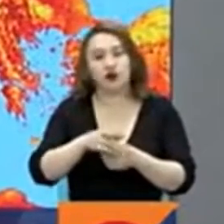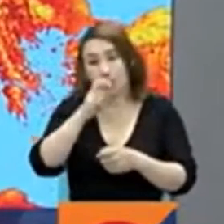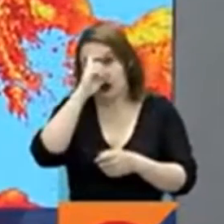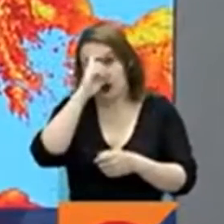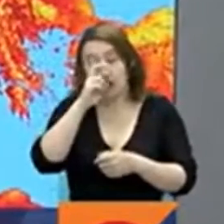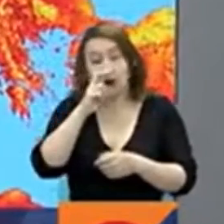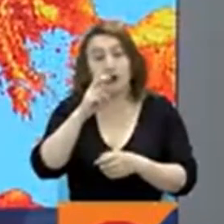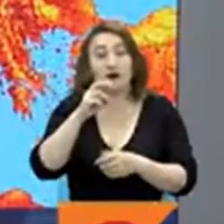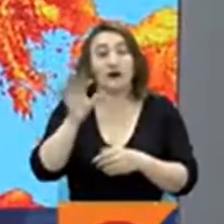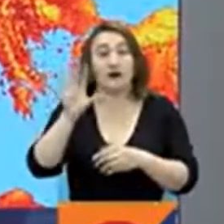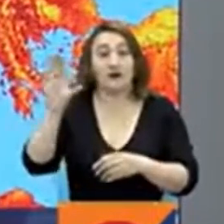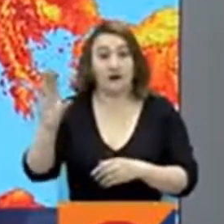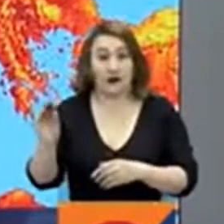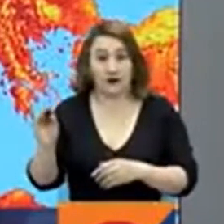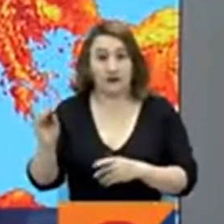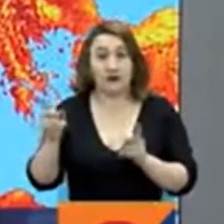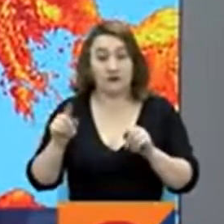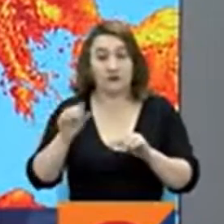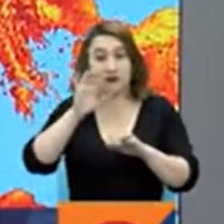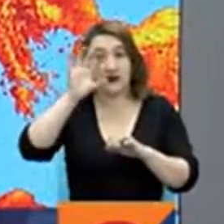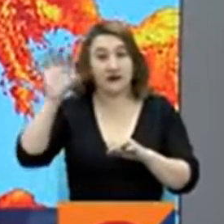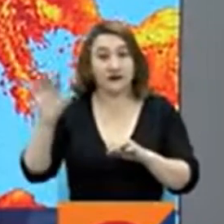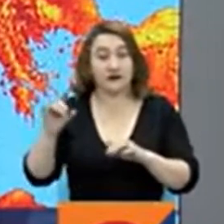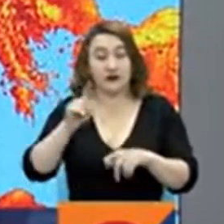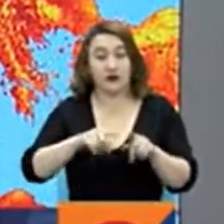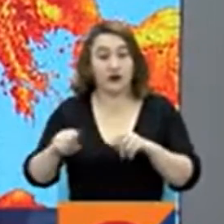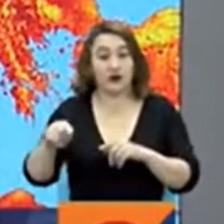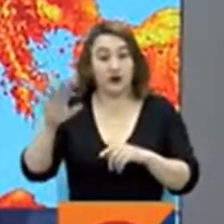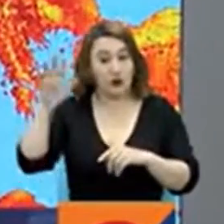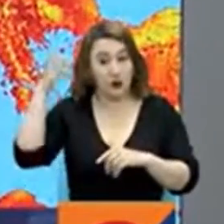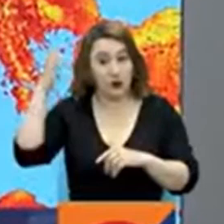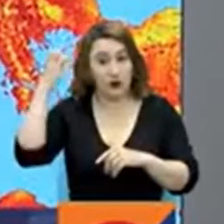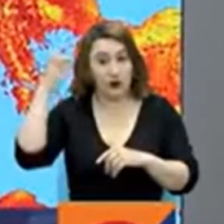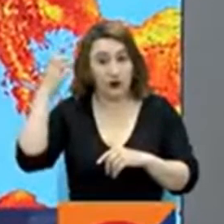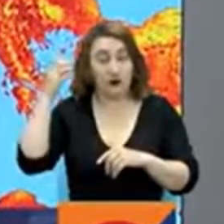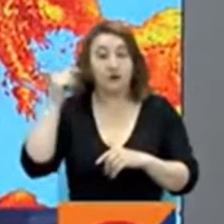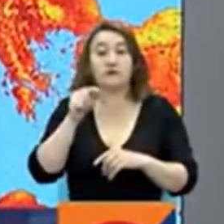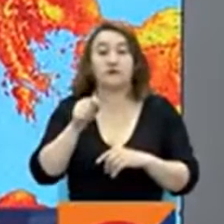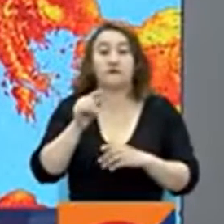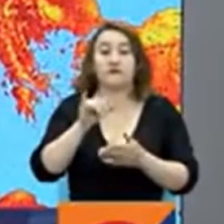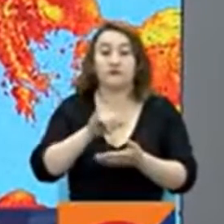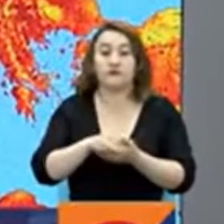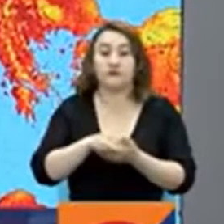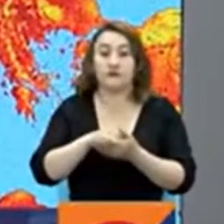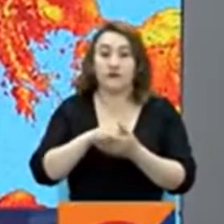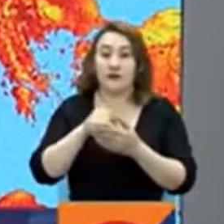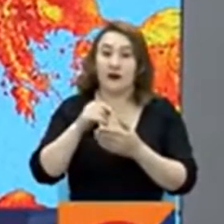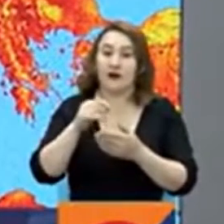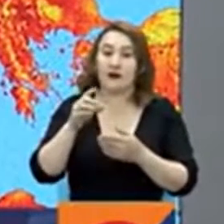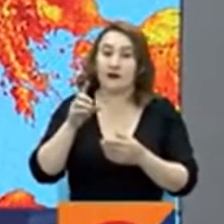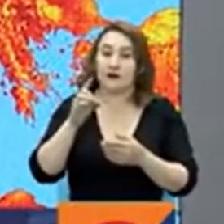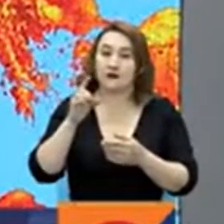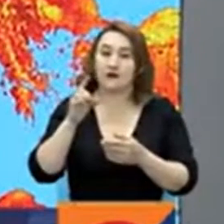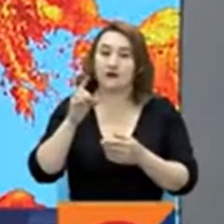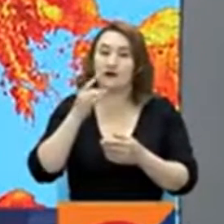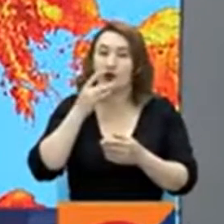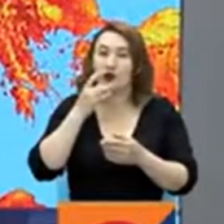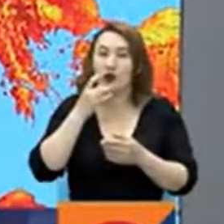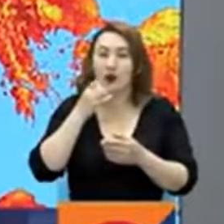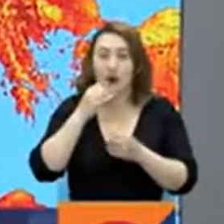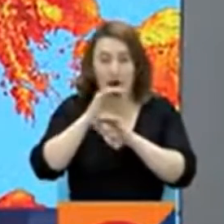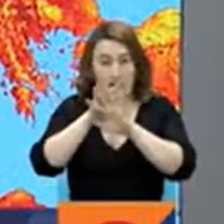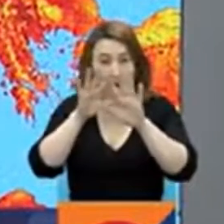ejemplo, de África y algunos países de Europa. En este mapa de la plataforma weather.com, el color lila precisamente que ustedes están viendo